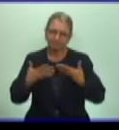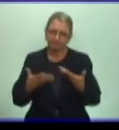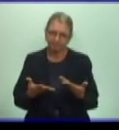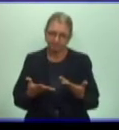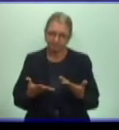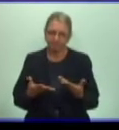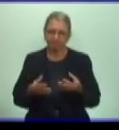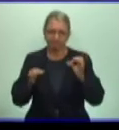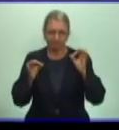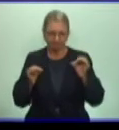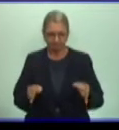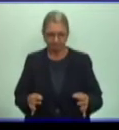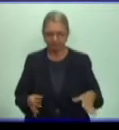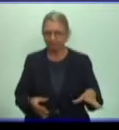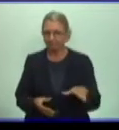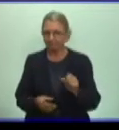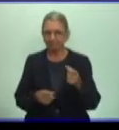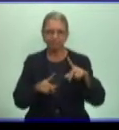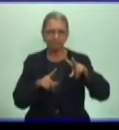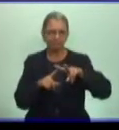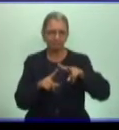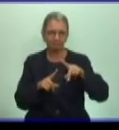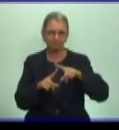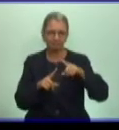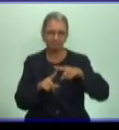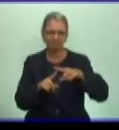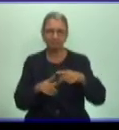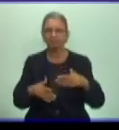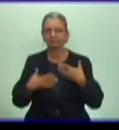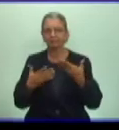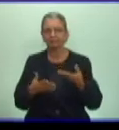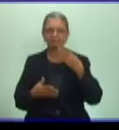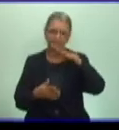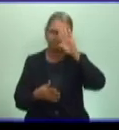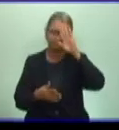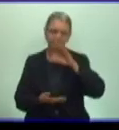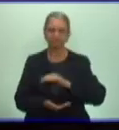modestia, a todas las tareas que se llevan a cabo en el país.